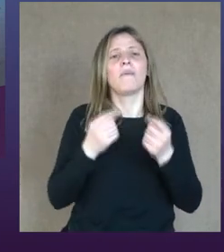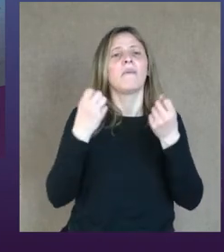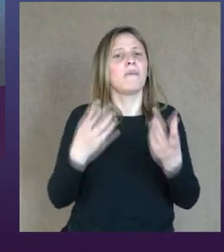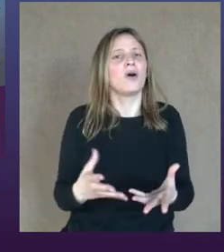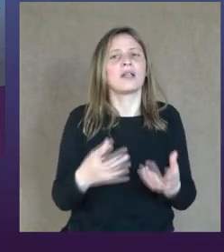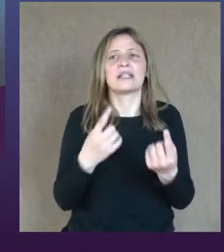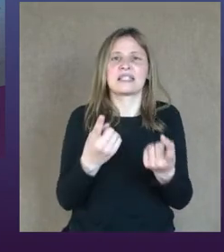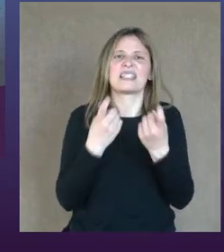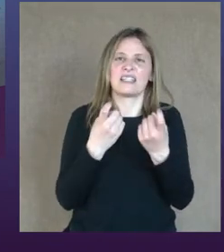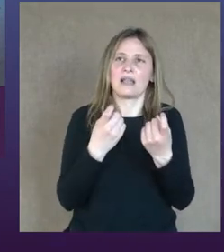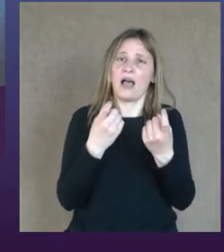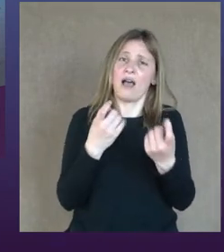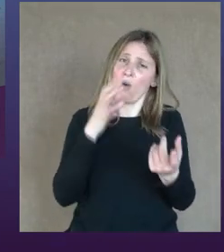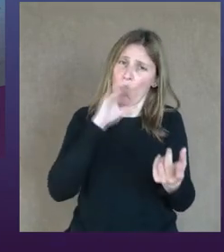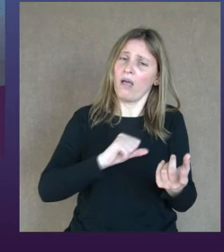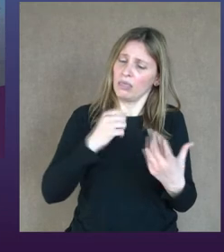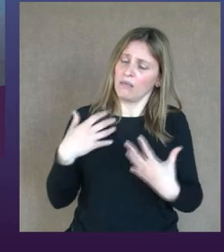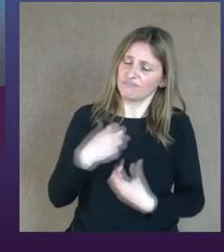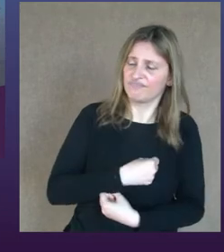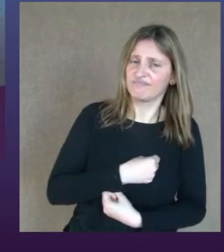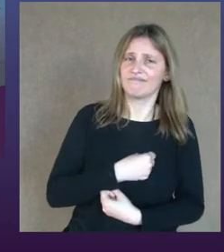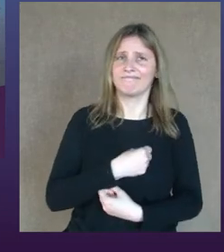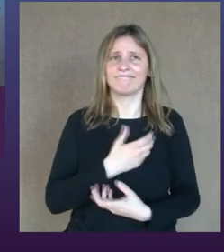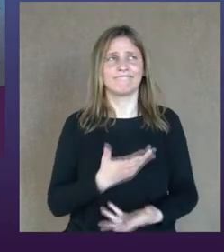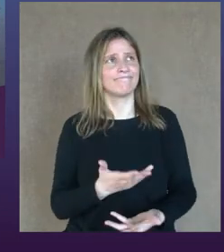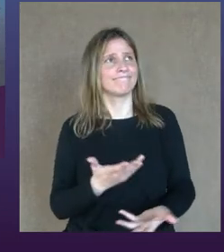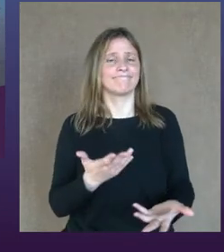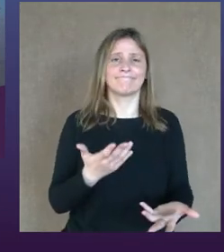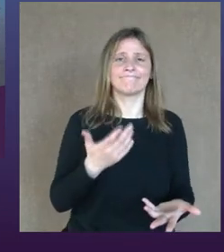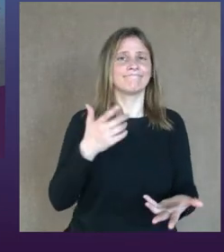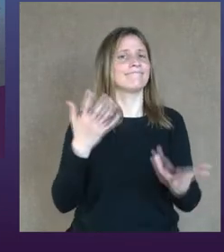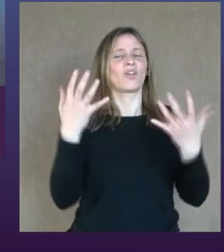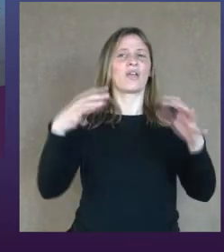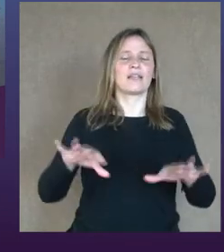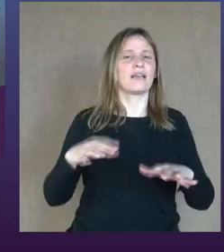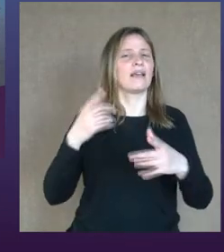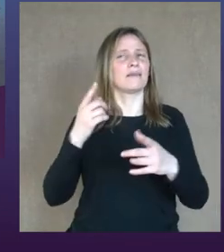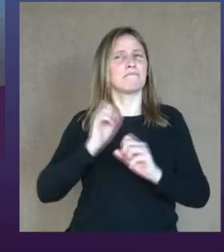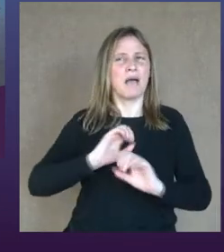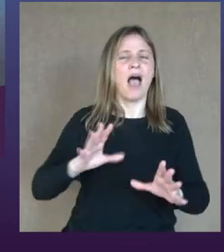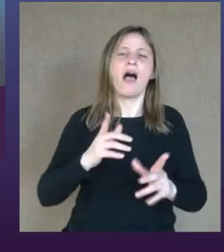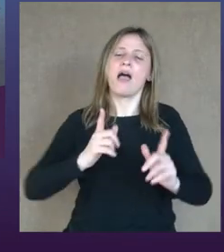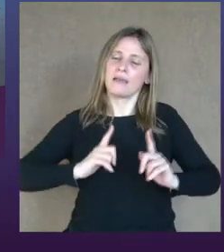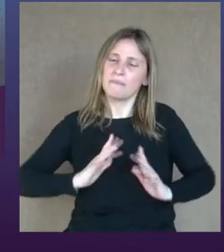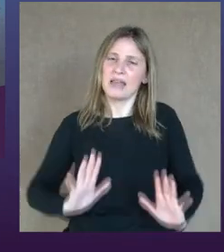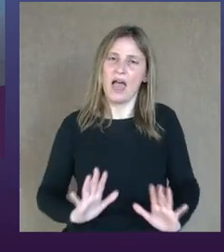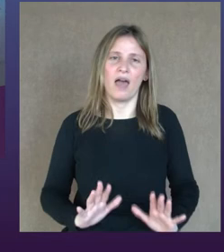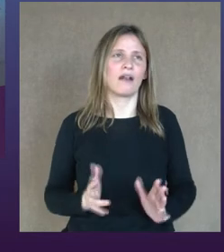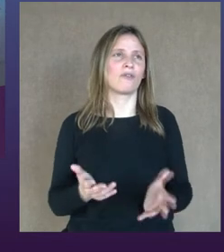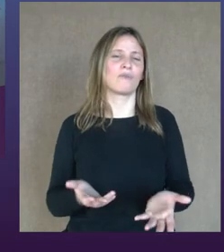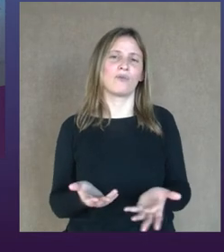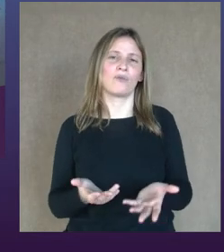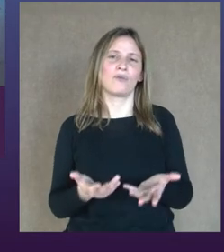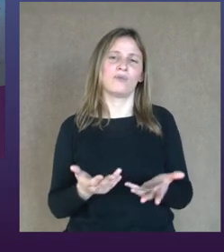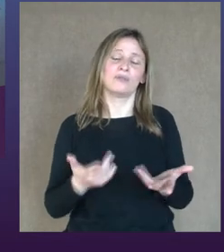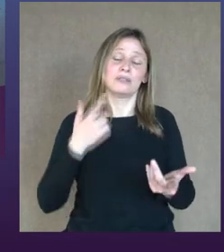hay que sostener frustraciones también, y de pronto no era lo que querías en este encuentro, y hay que esperarse también, ¿no?